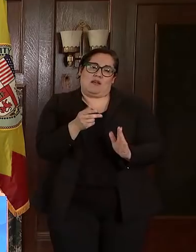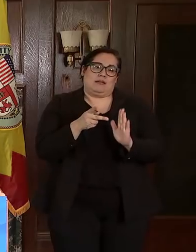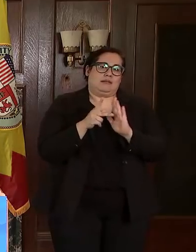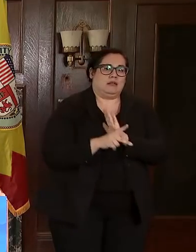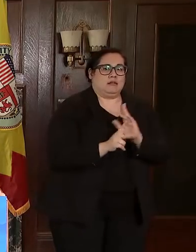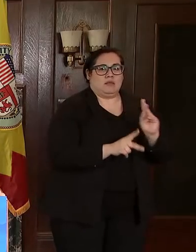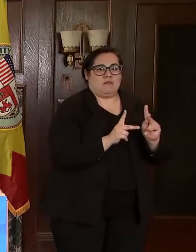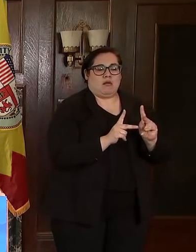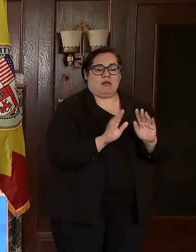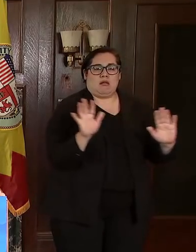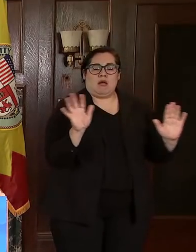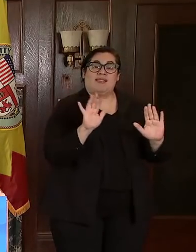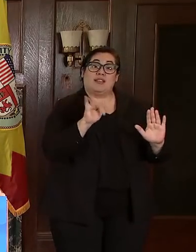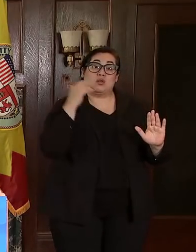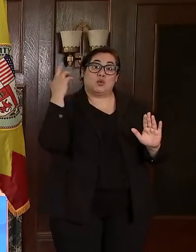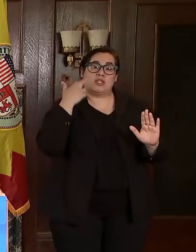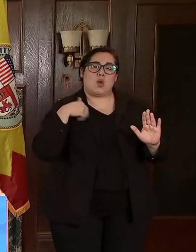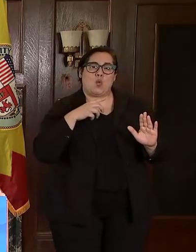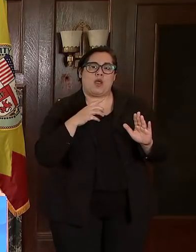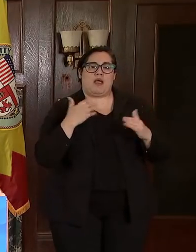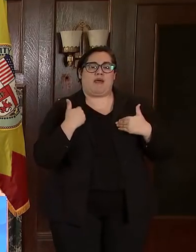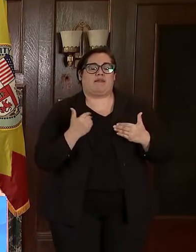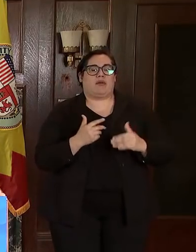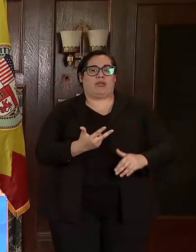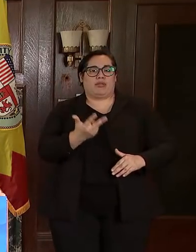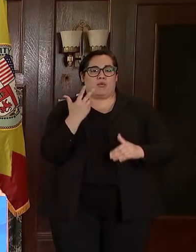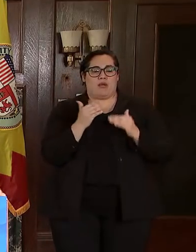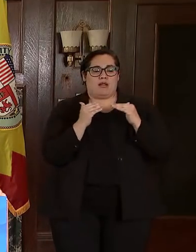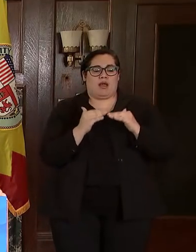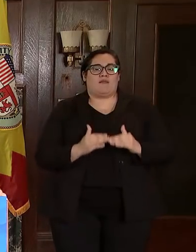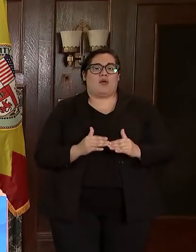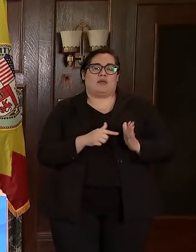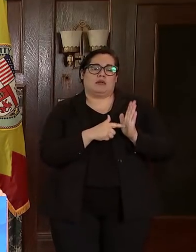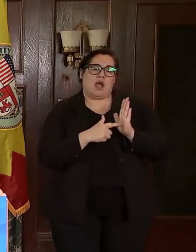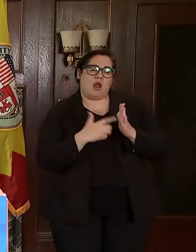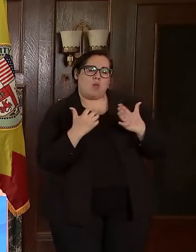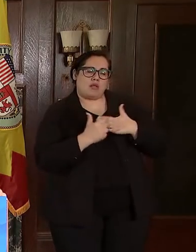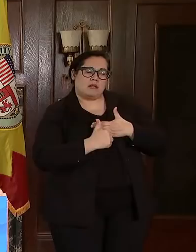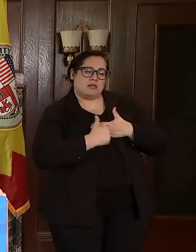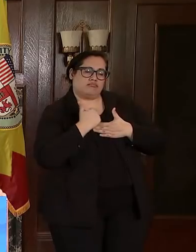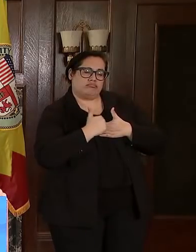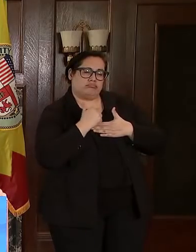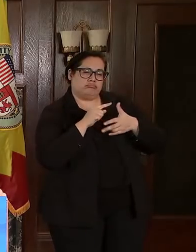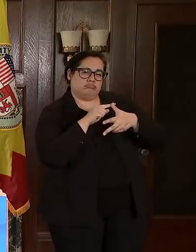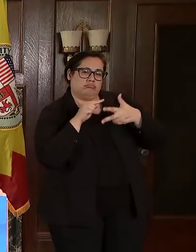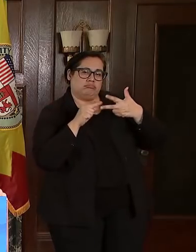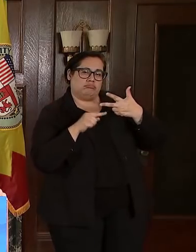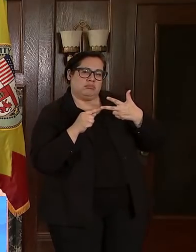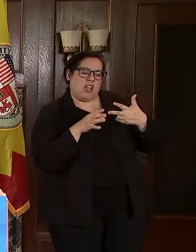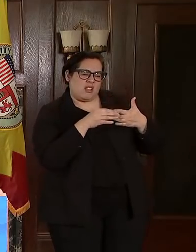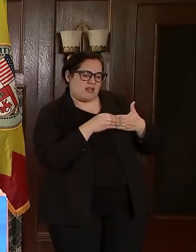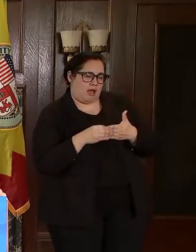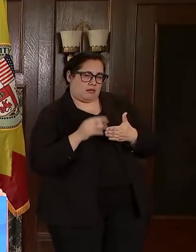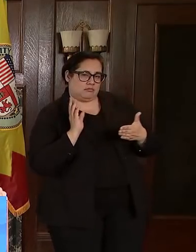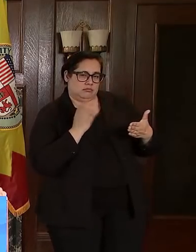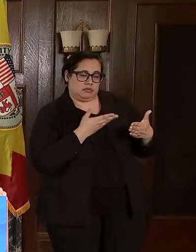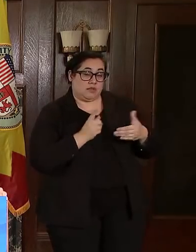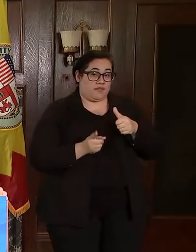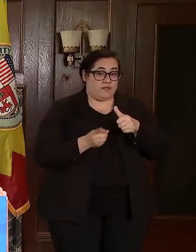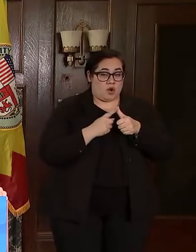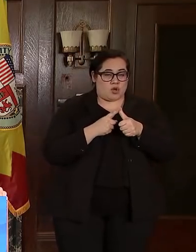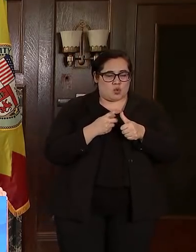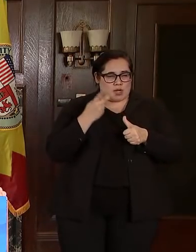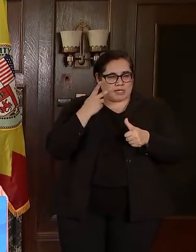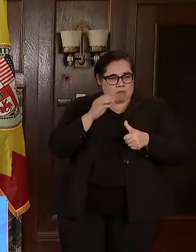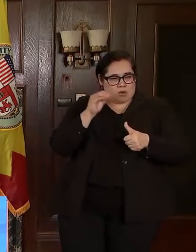eso diseñamos 3 niveles de riesgo para guiarnos. Primero, miraremos nuestra tasa